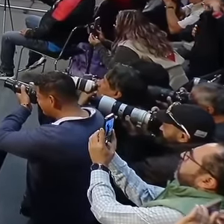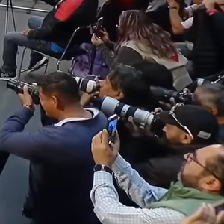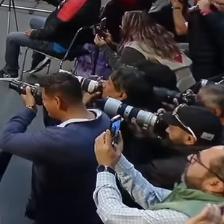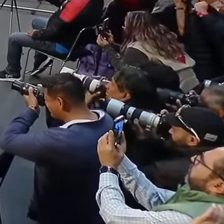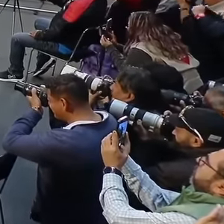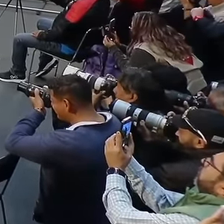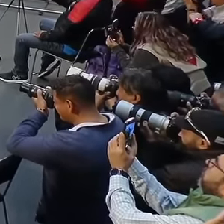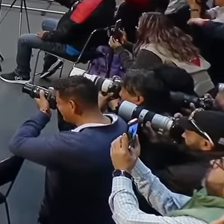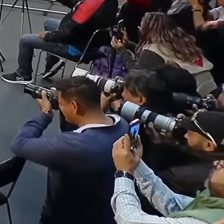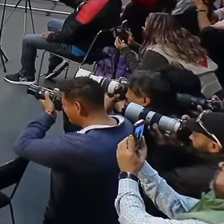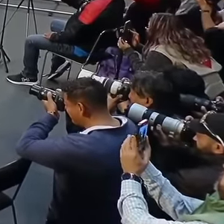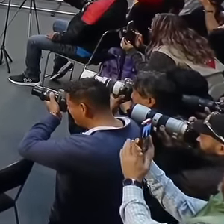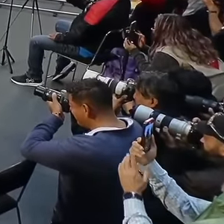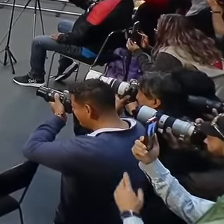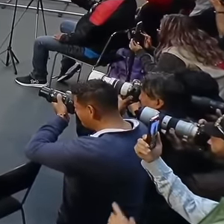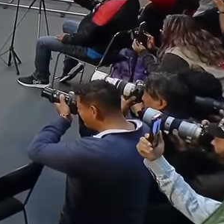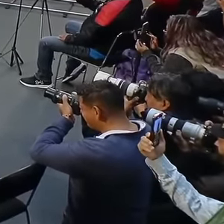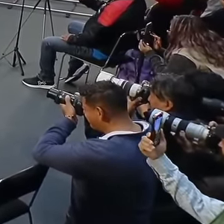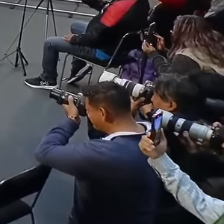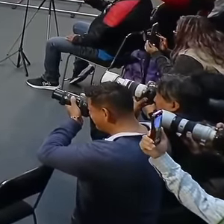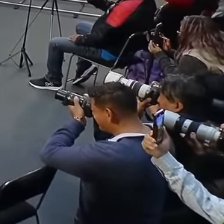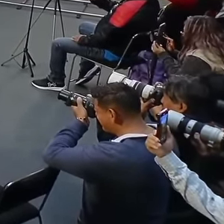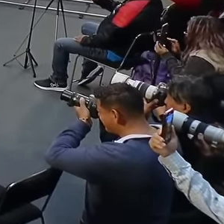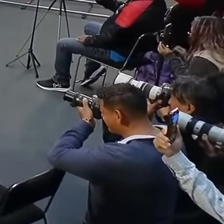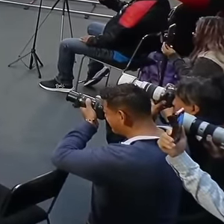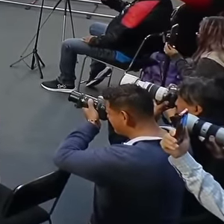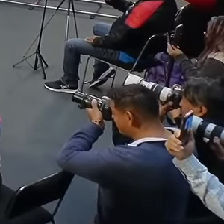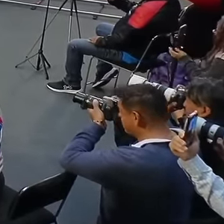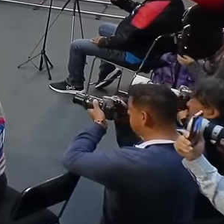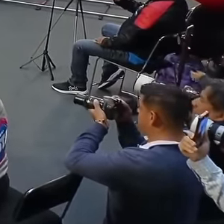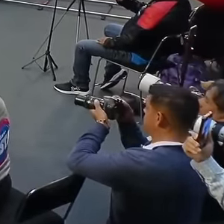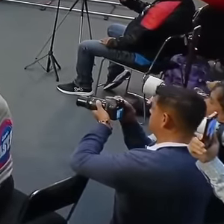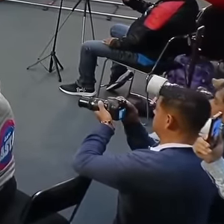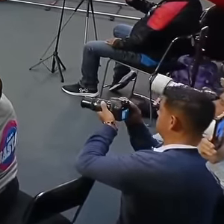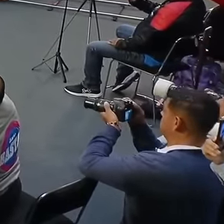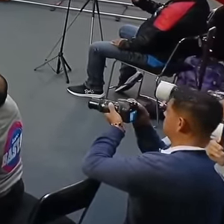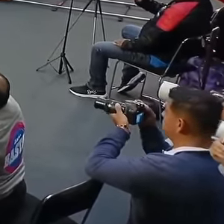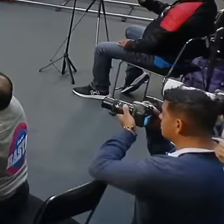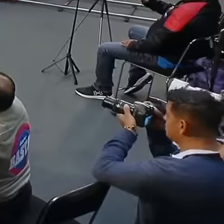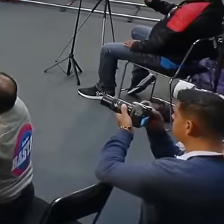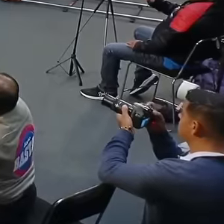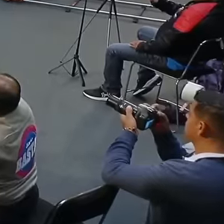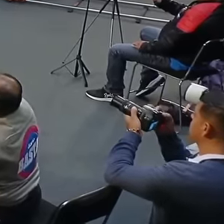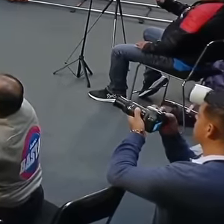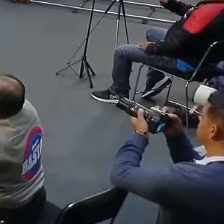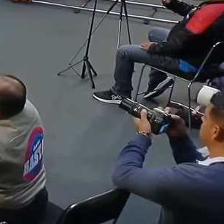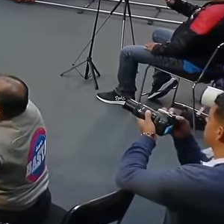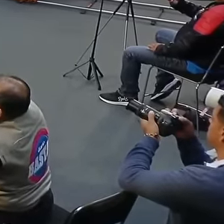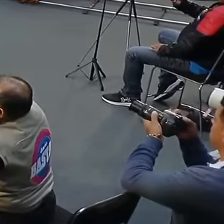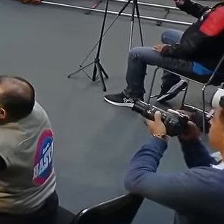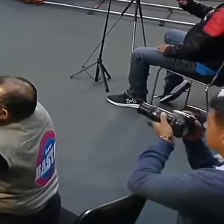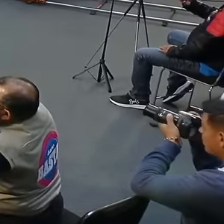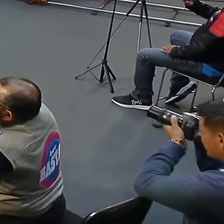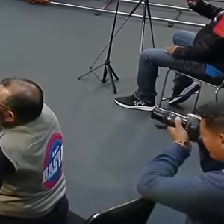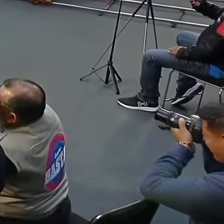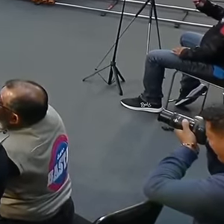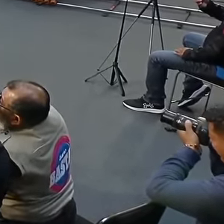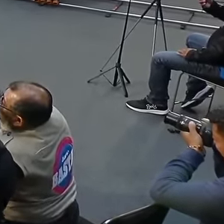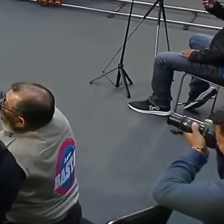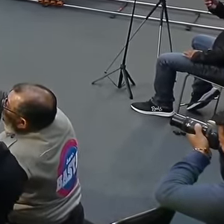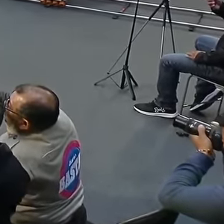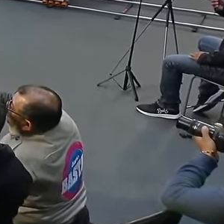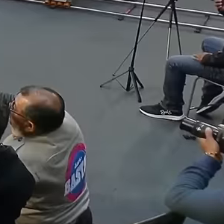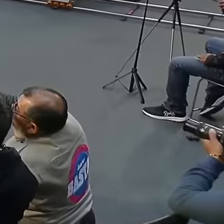A todos y a todas. Hoy vamos a vacunar a la presidenta de influenza. Mi compañera nos va a hacer el favor